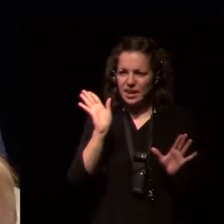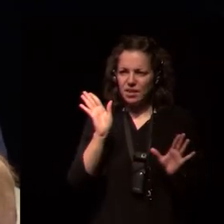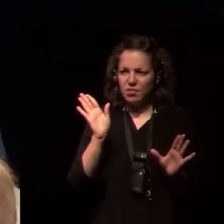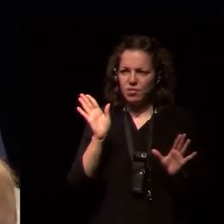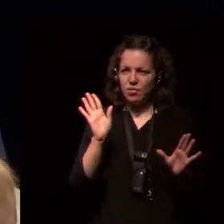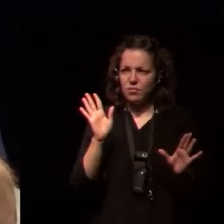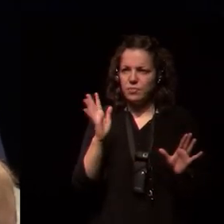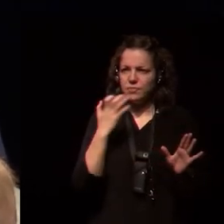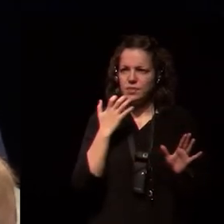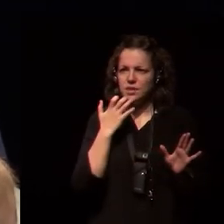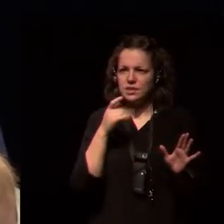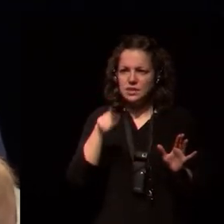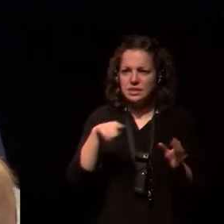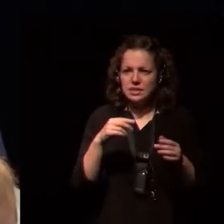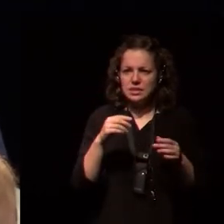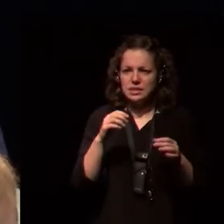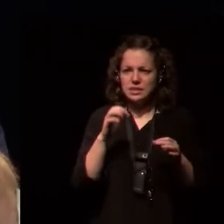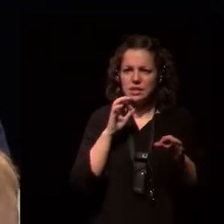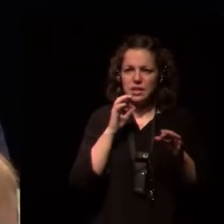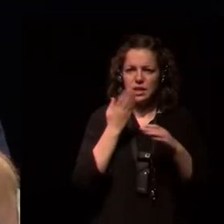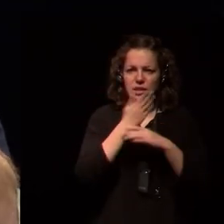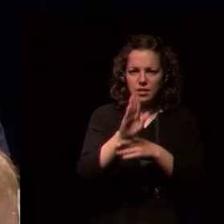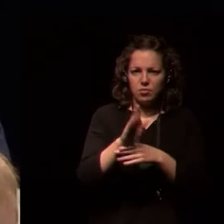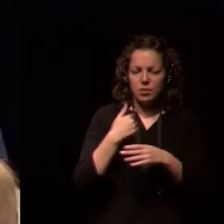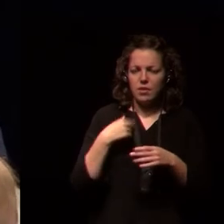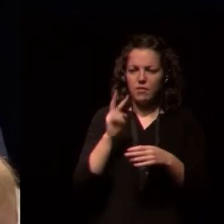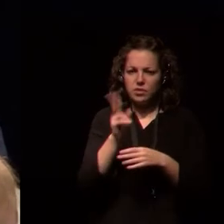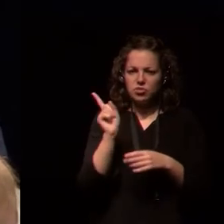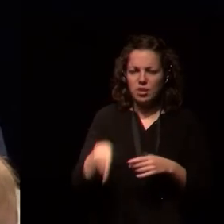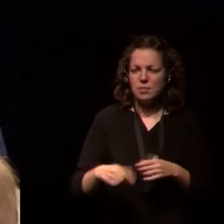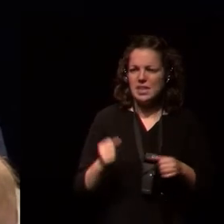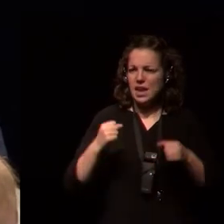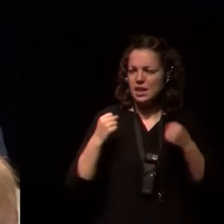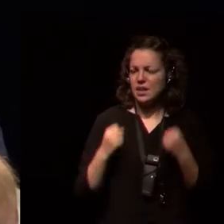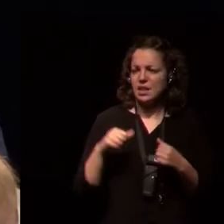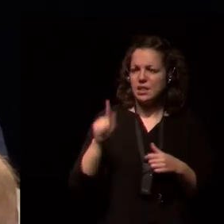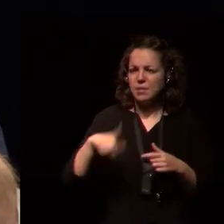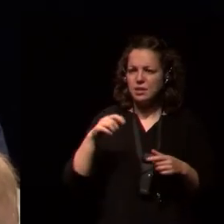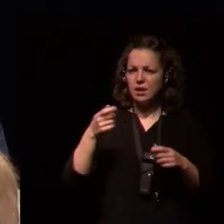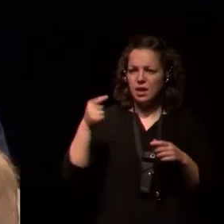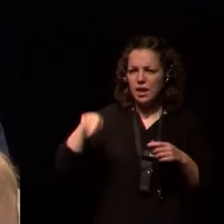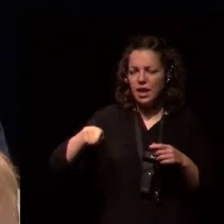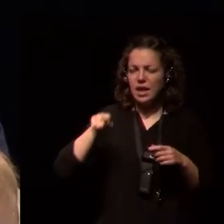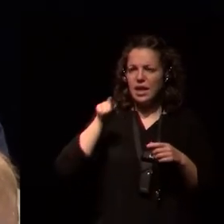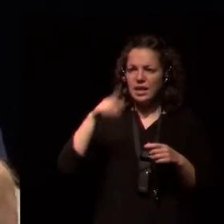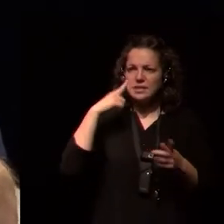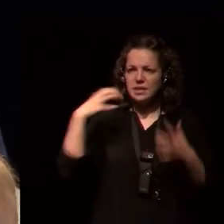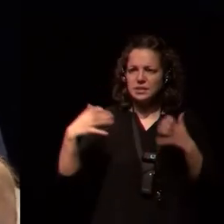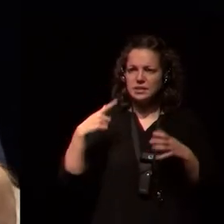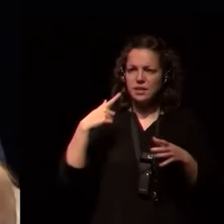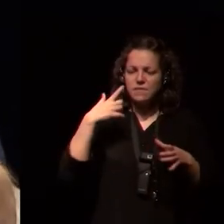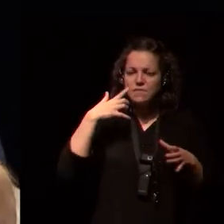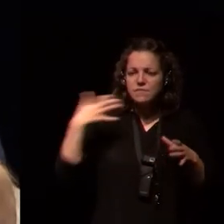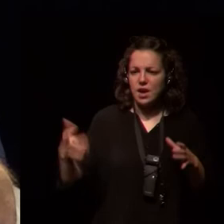de no haber tenido esta obra, la visión, la energía y, por supuesto, la fama de esta artista,